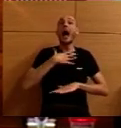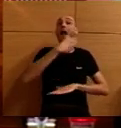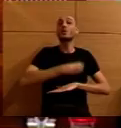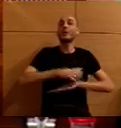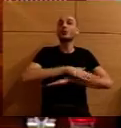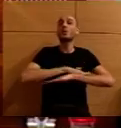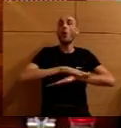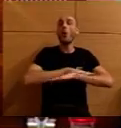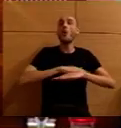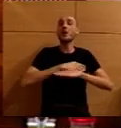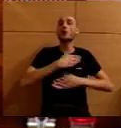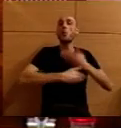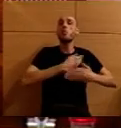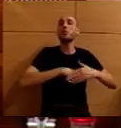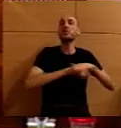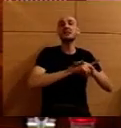están en otro lado.